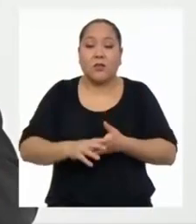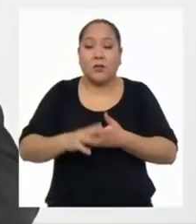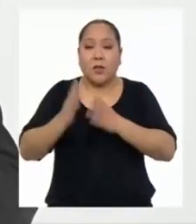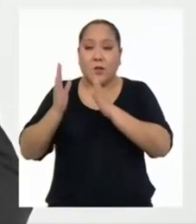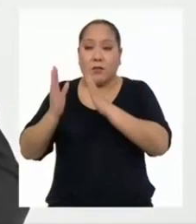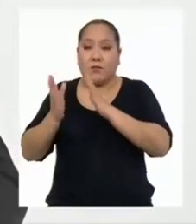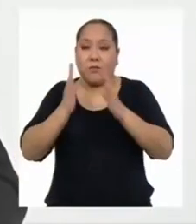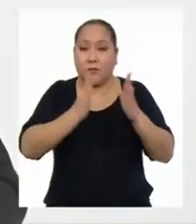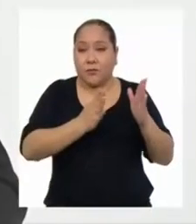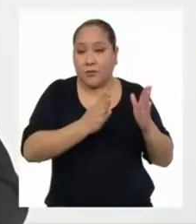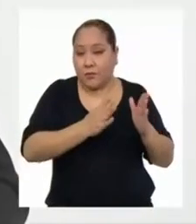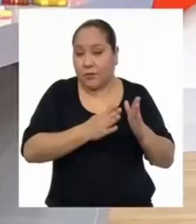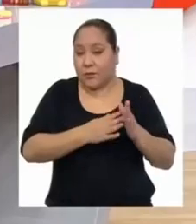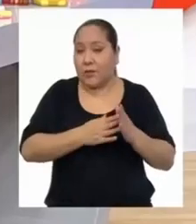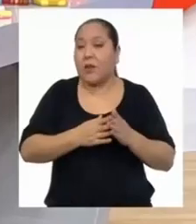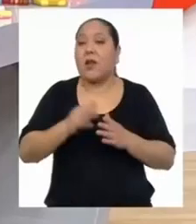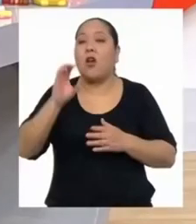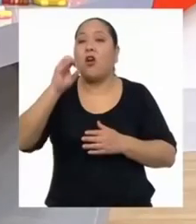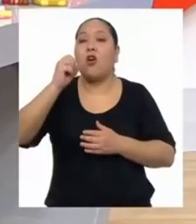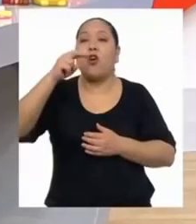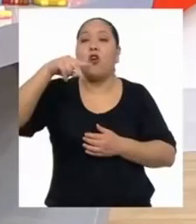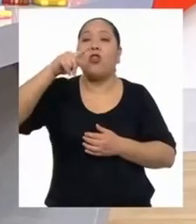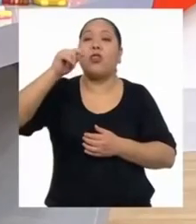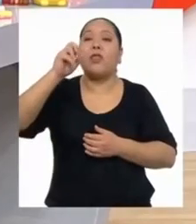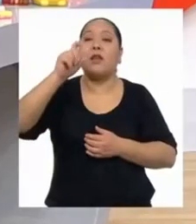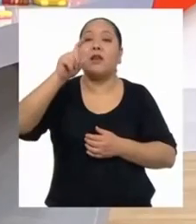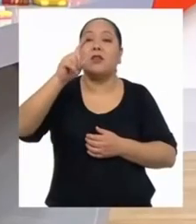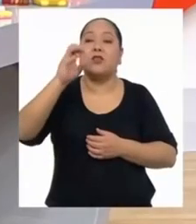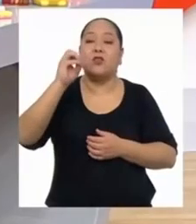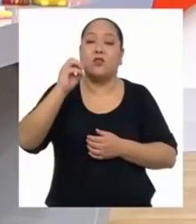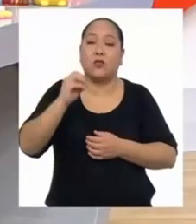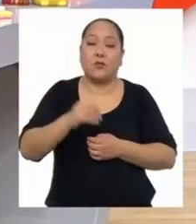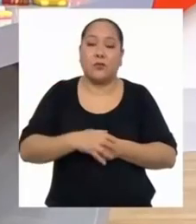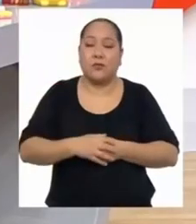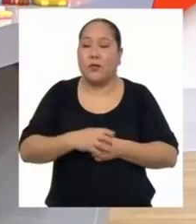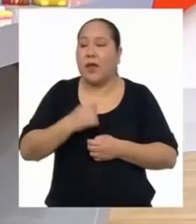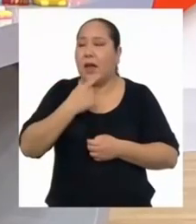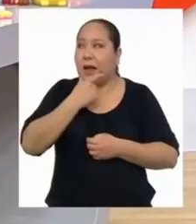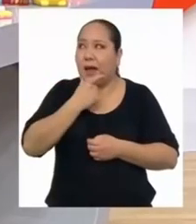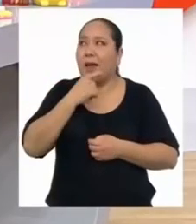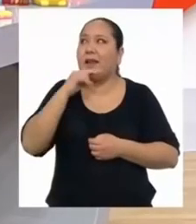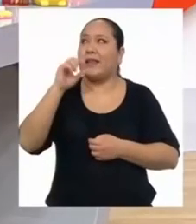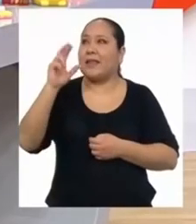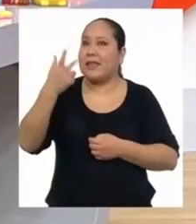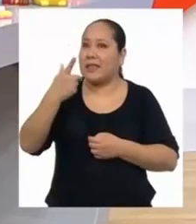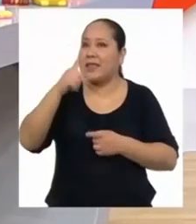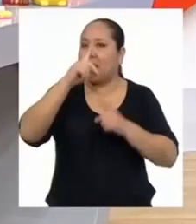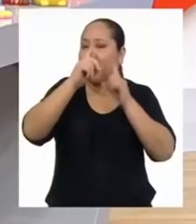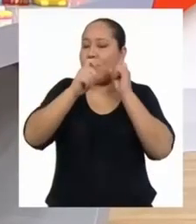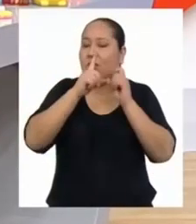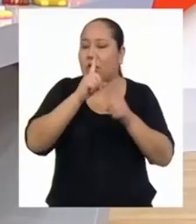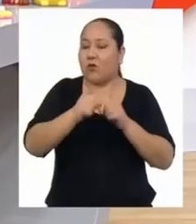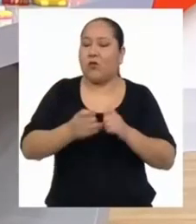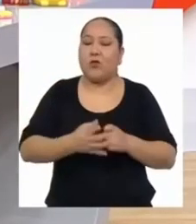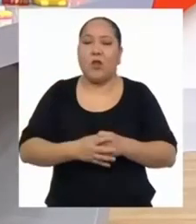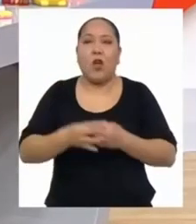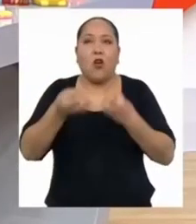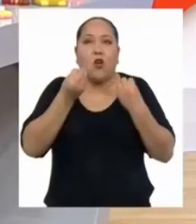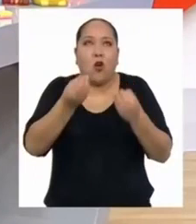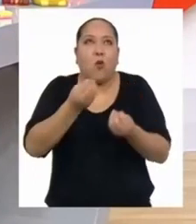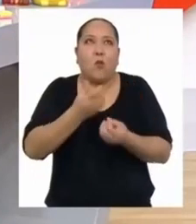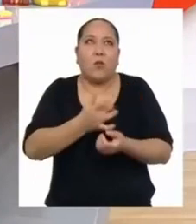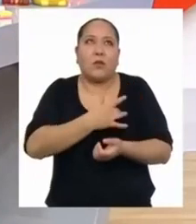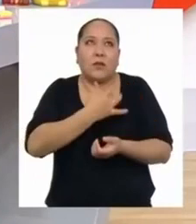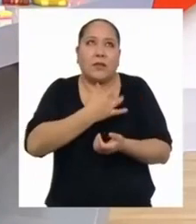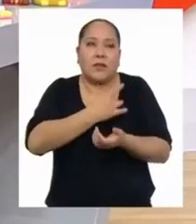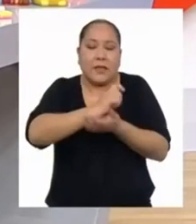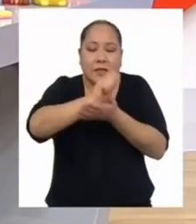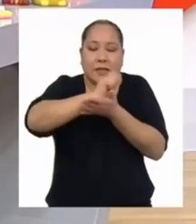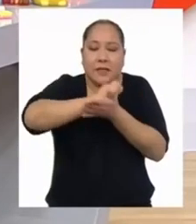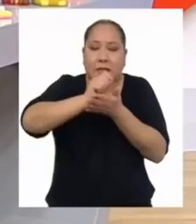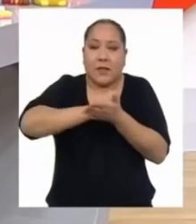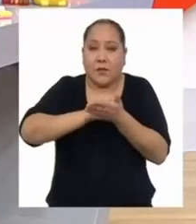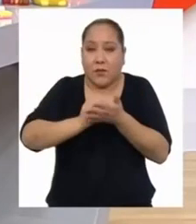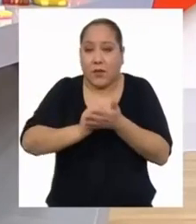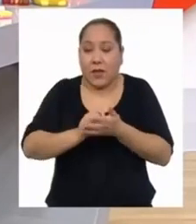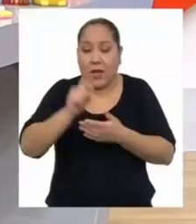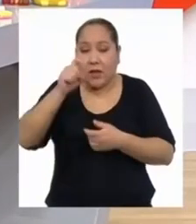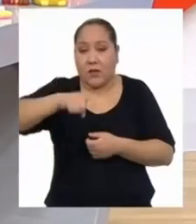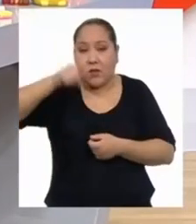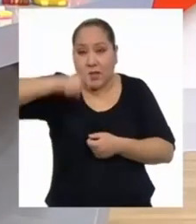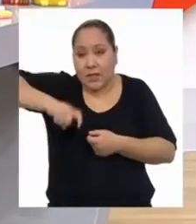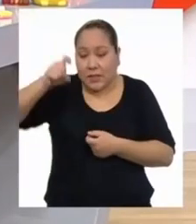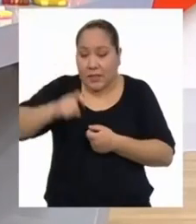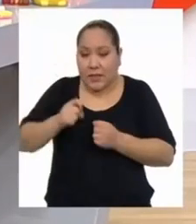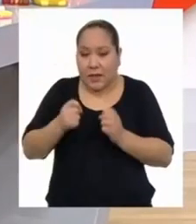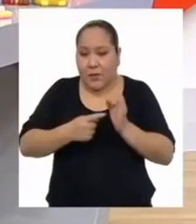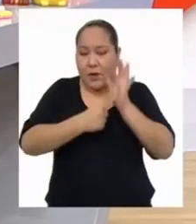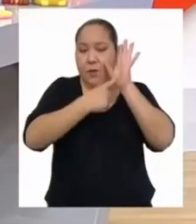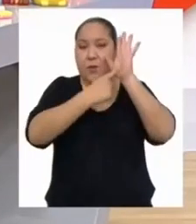los participantes. Y puedo deducir que la tercera pregunta, sobre cómo uno se siente al escribir, es necesaria para transmitir el punto